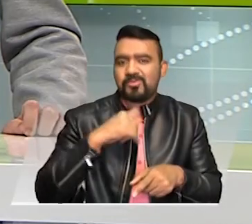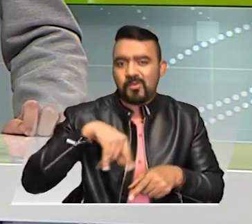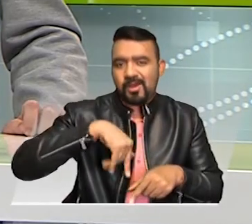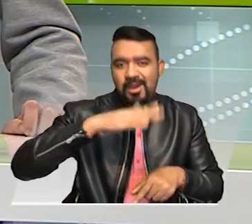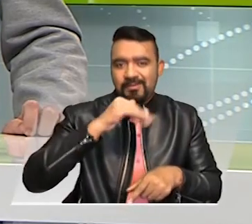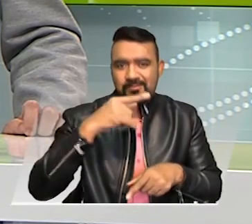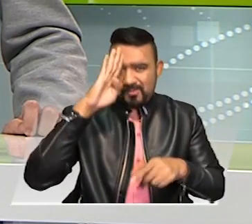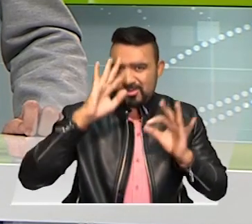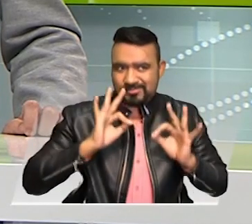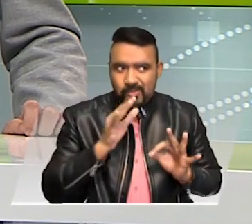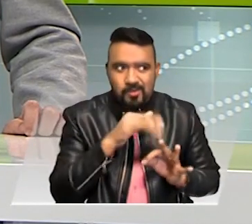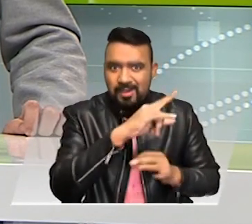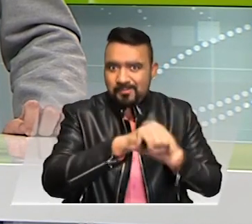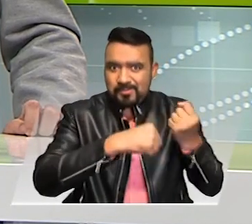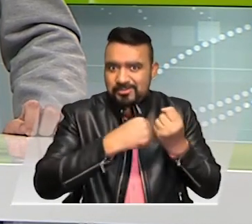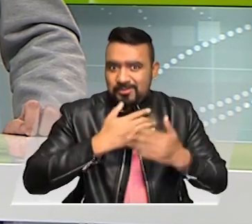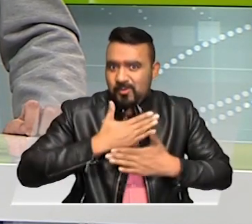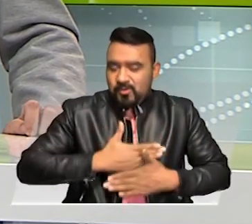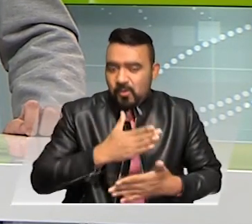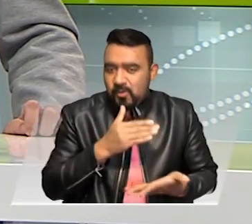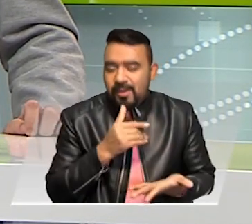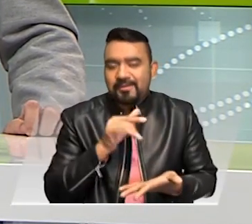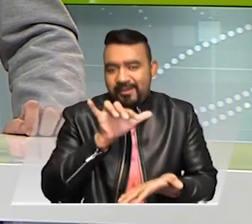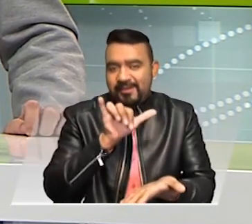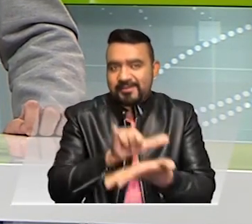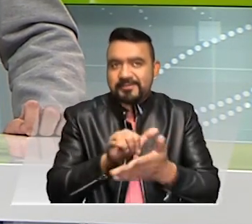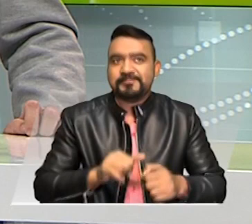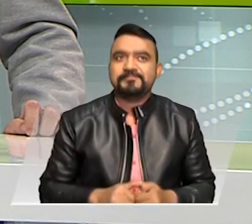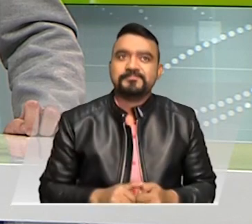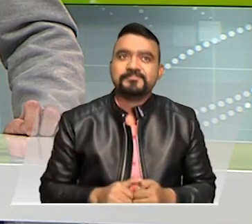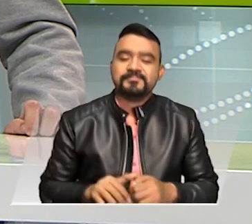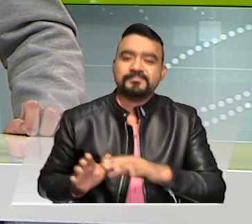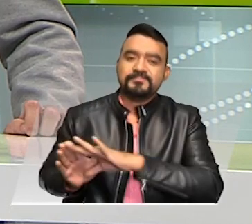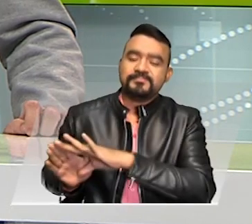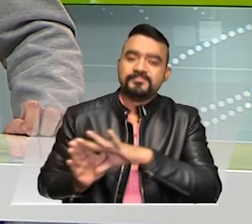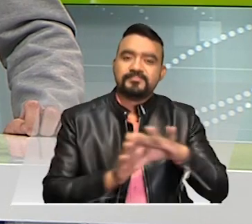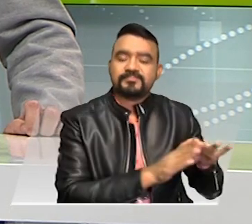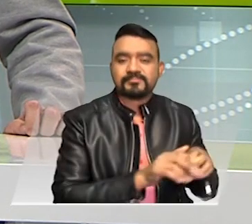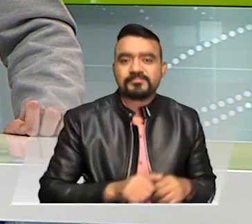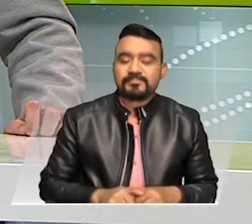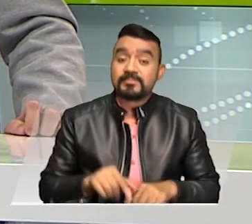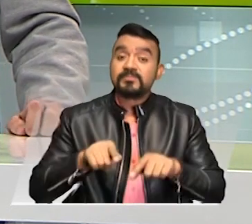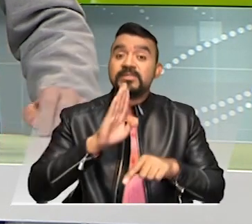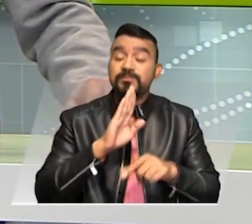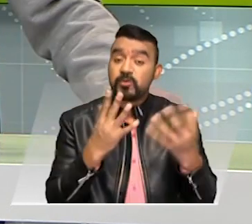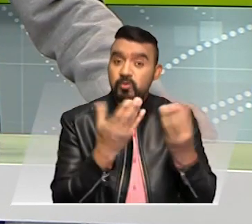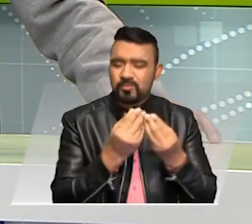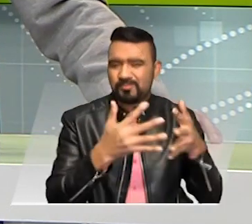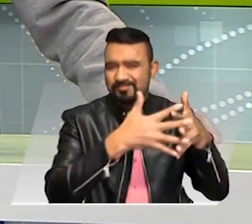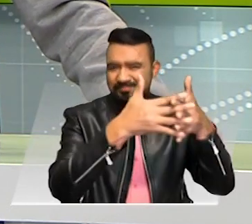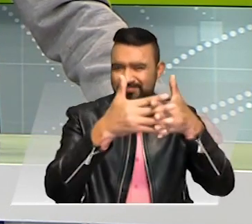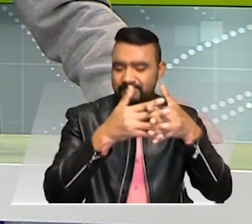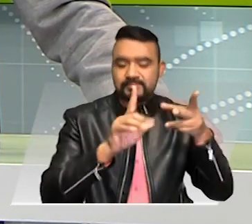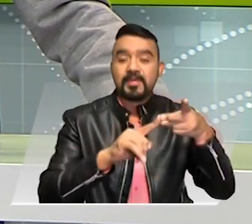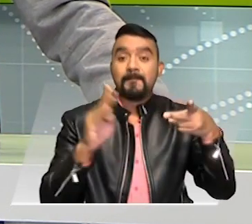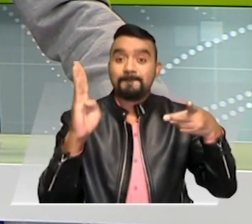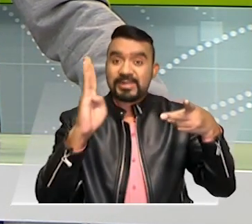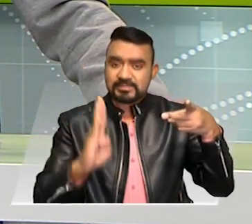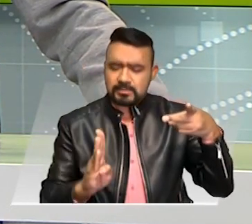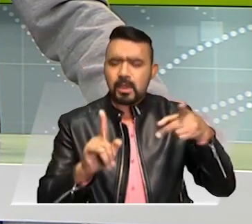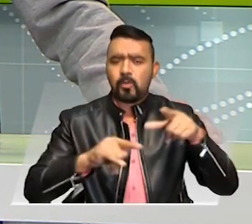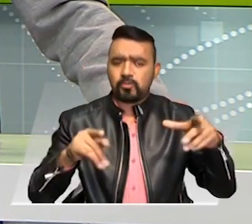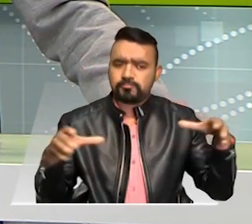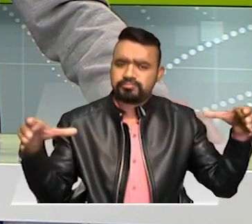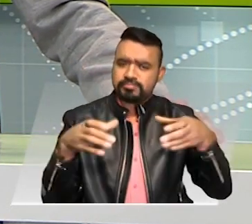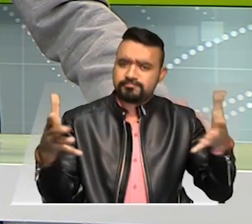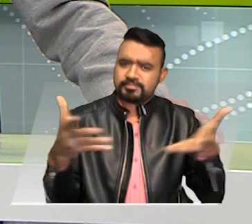y unidades de las fuerzas aéreas de colombia eeuu y brasil realizaron en las últimas horas una jornada humanitaria en el corregimiento del jardín